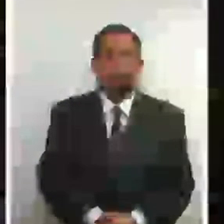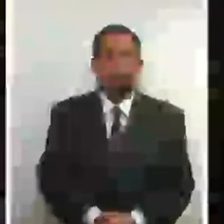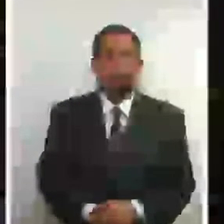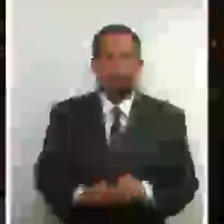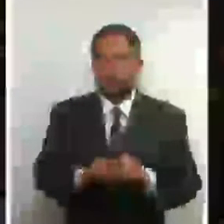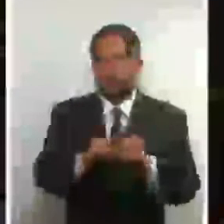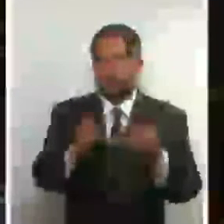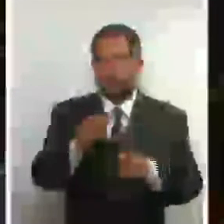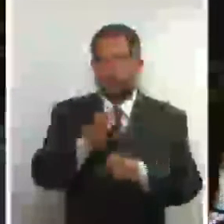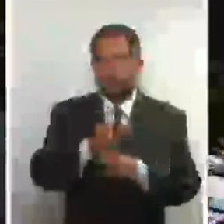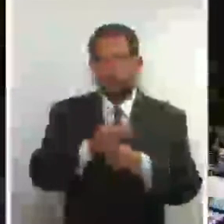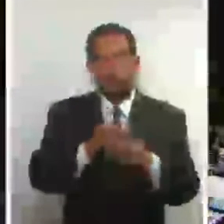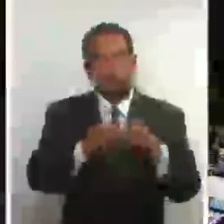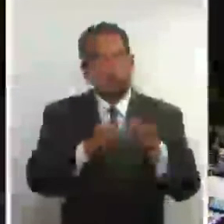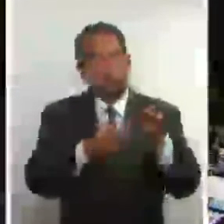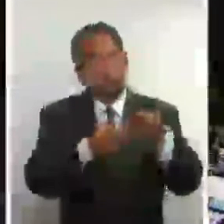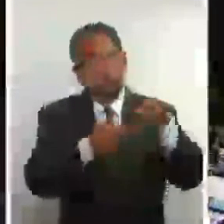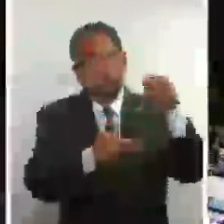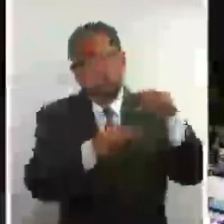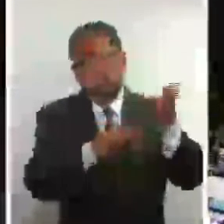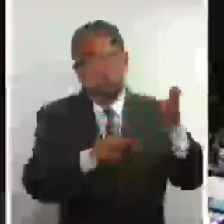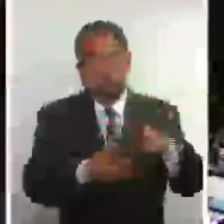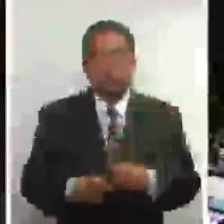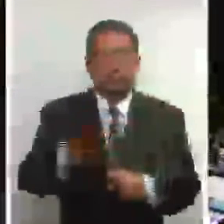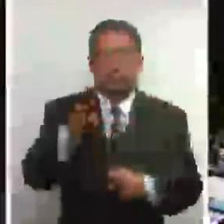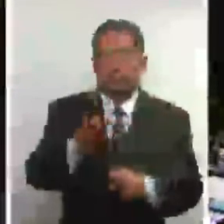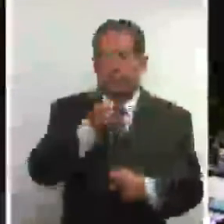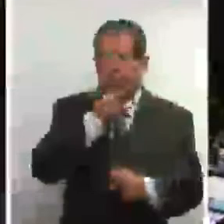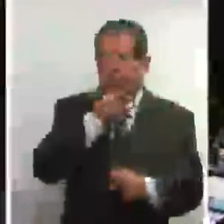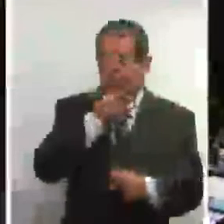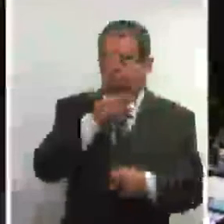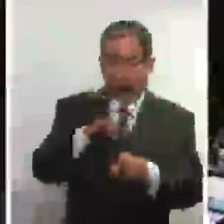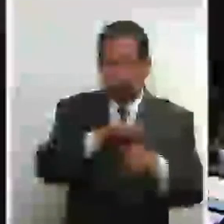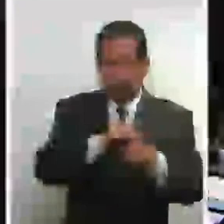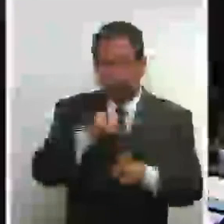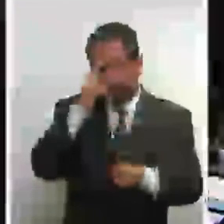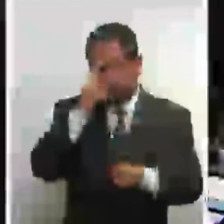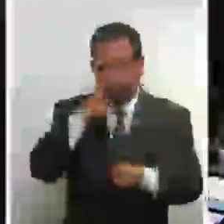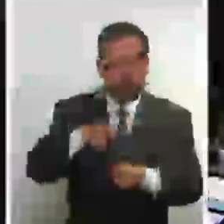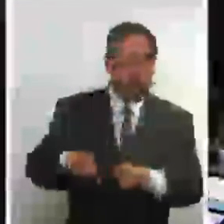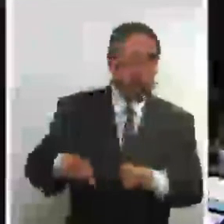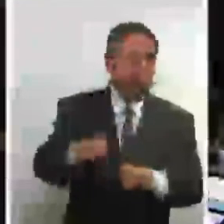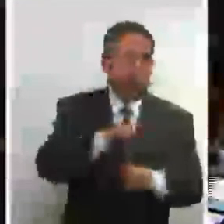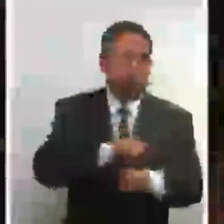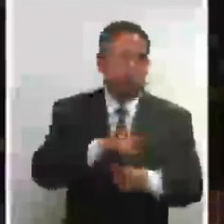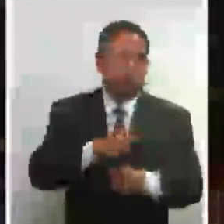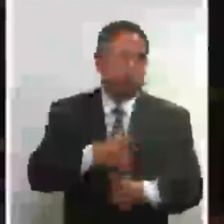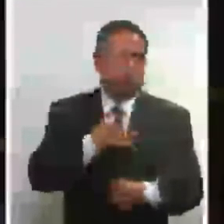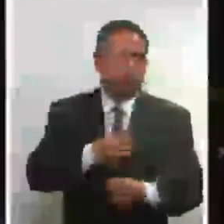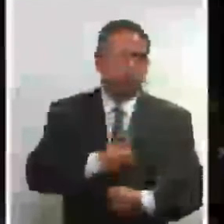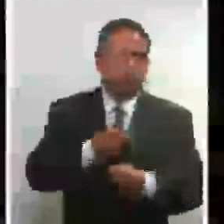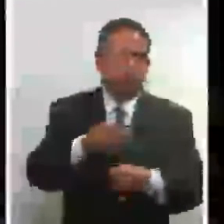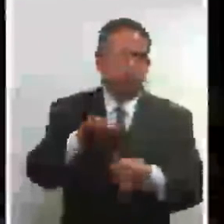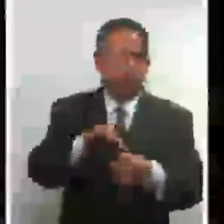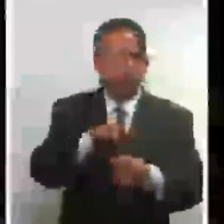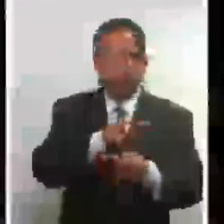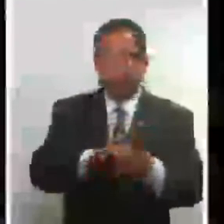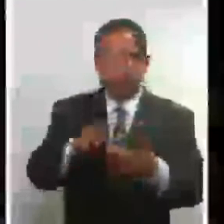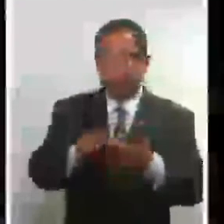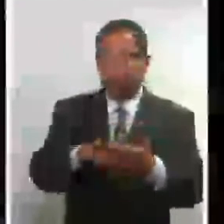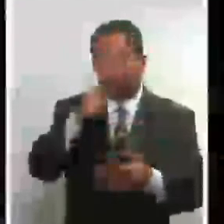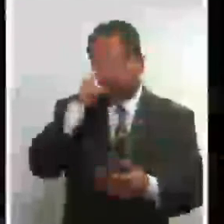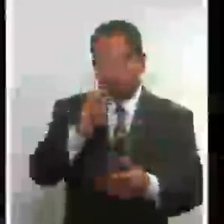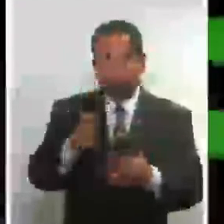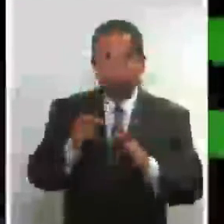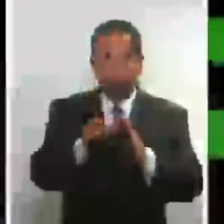Bueno, pues en este momento se abre este tablero electrónico hasta por 2 minutos para que los legisladores emitan su voto correspondiente a